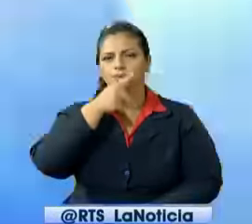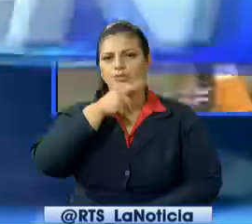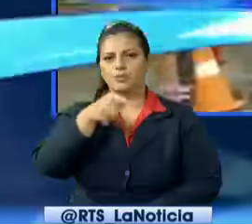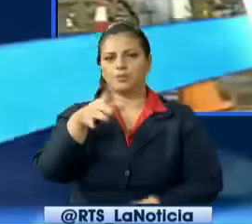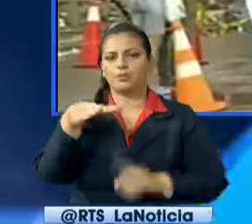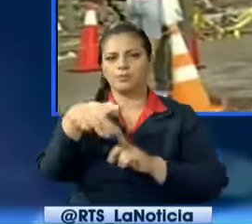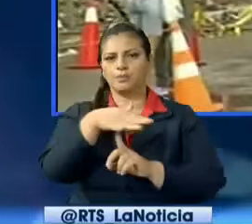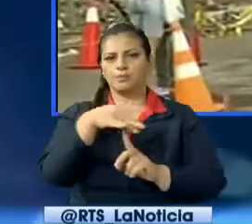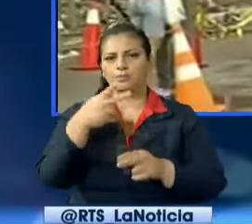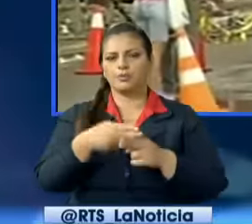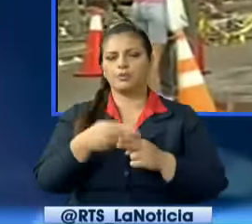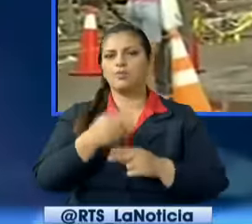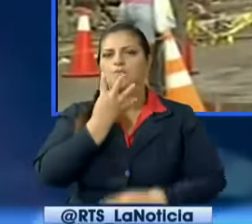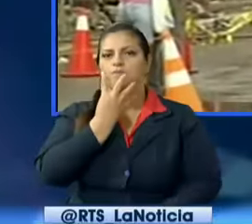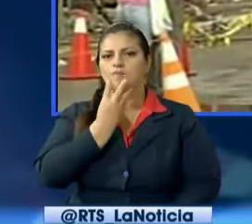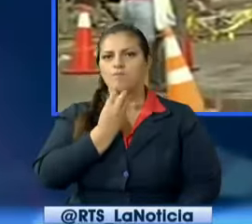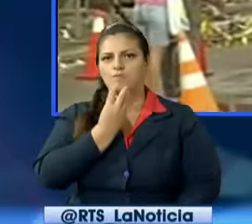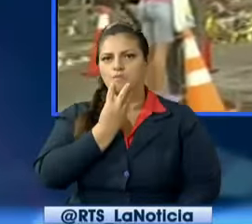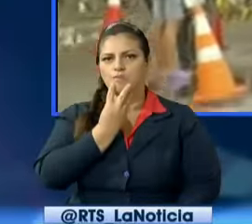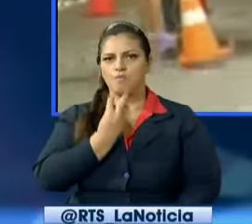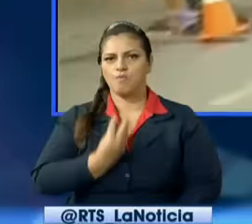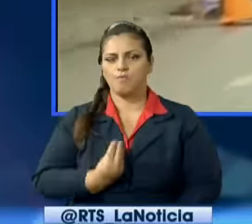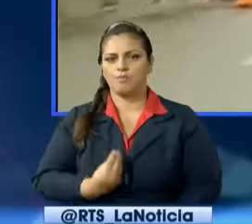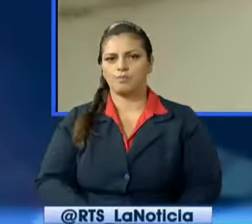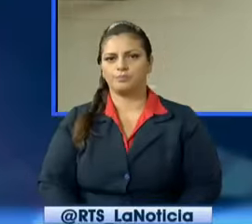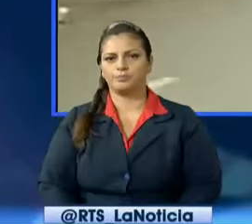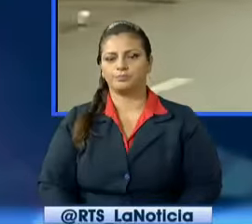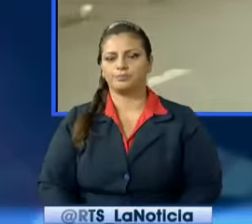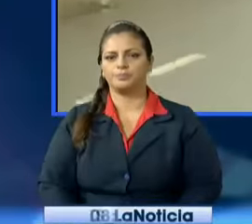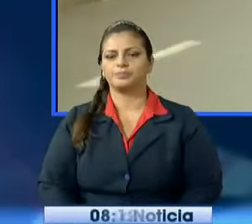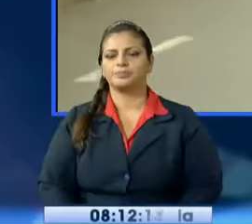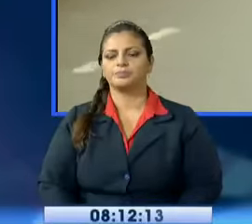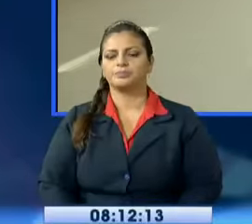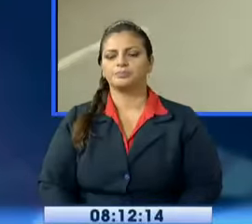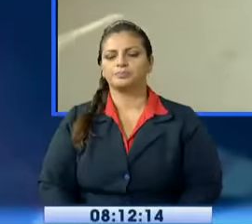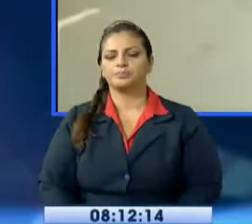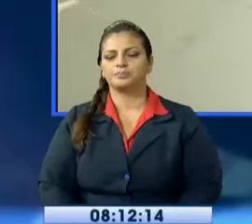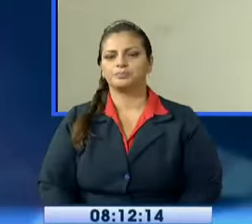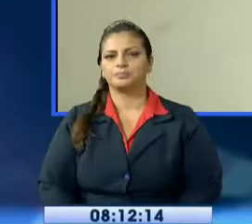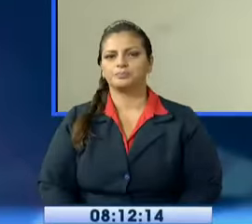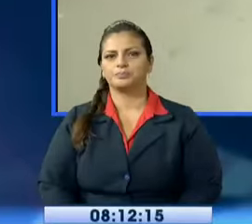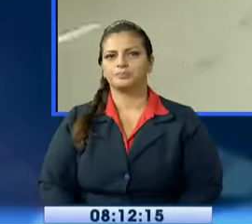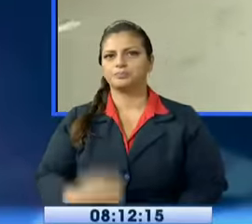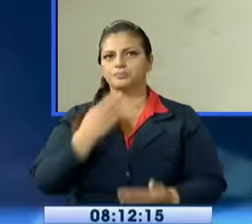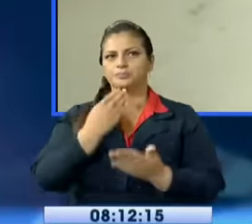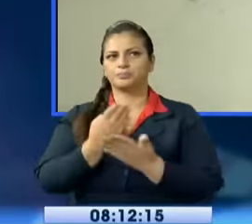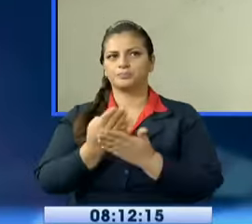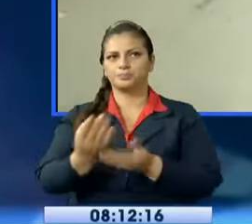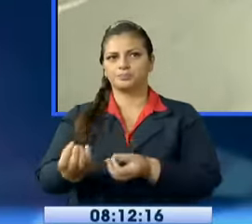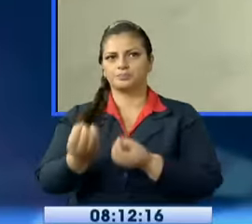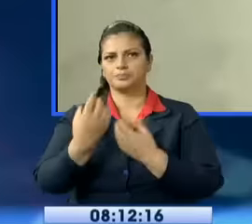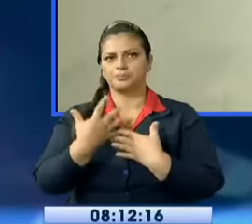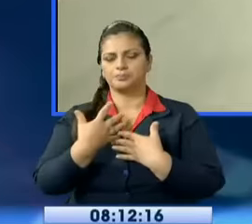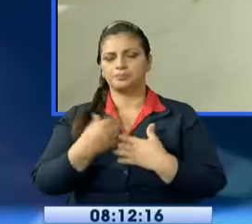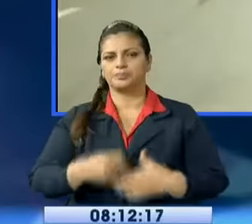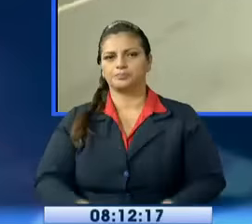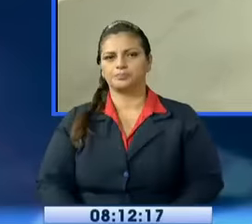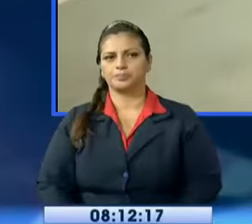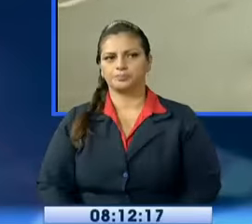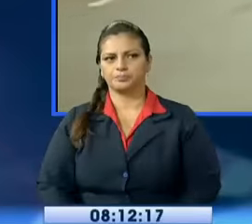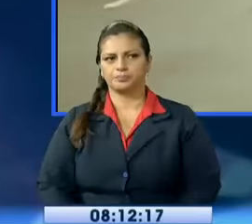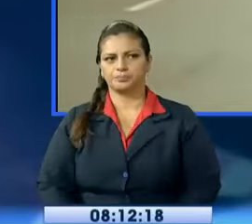Parque Eloy Alfaro en Puerto Viejo, la capital de Manabí. Compañeros. Gracias, José. Gracias, José. Volveremos a conversar contigo. Vamos a otra